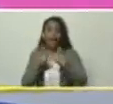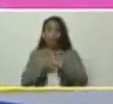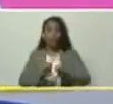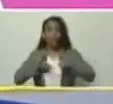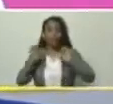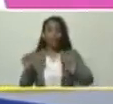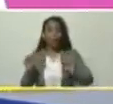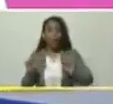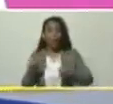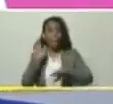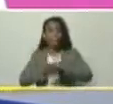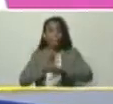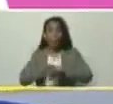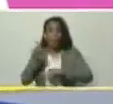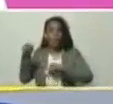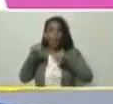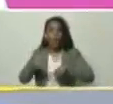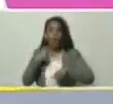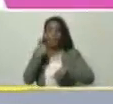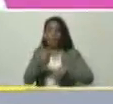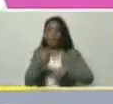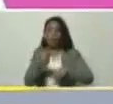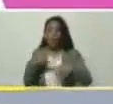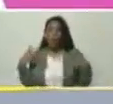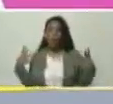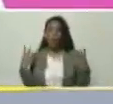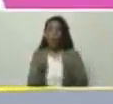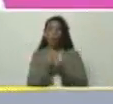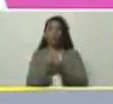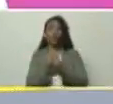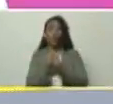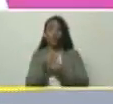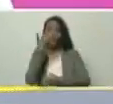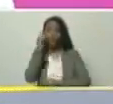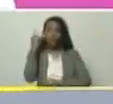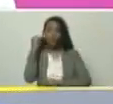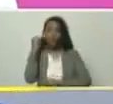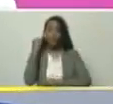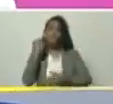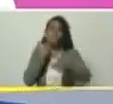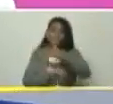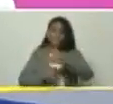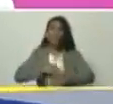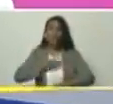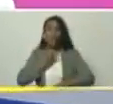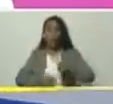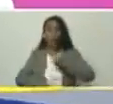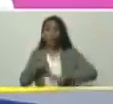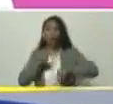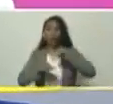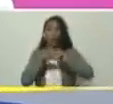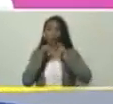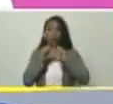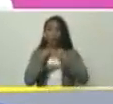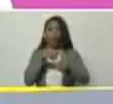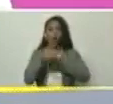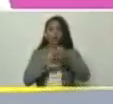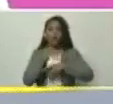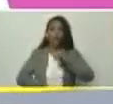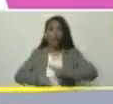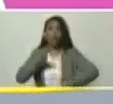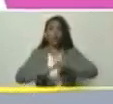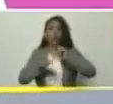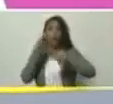educativas, y por eso hoy decimos que juntos y juntas vamos a construir y seguiremos